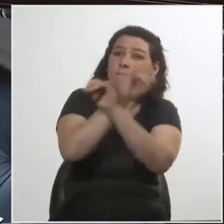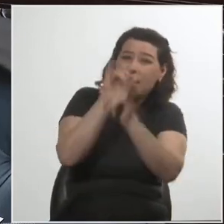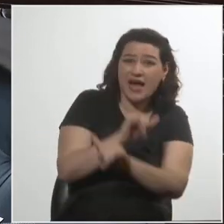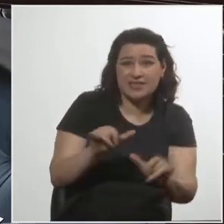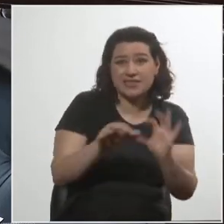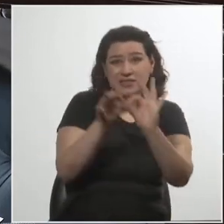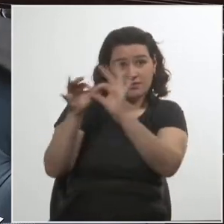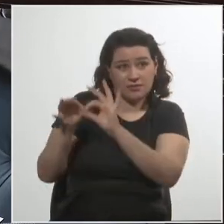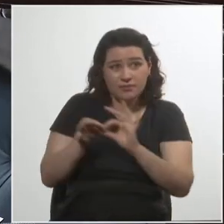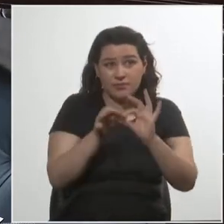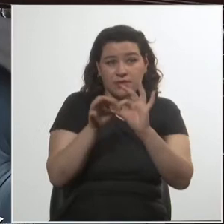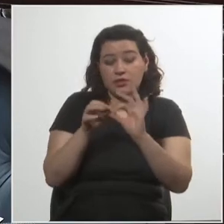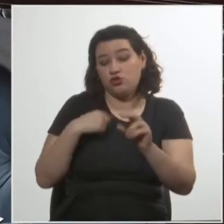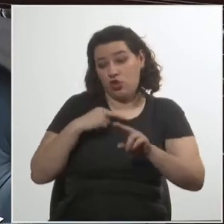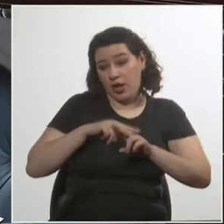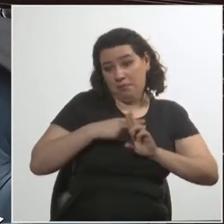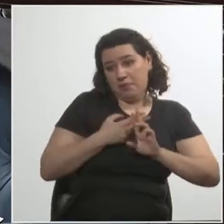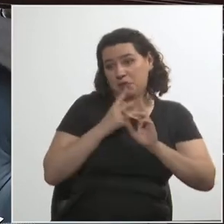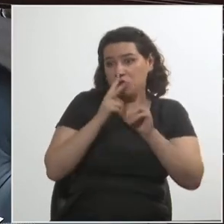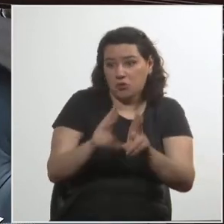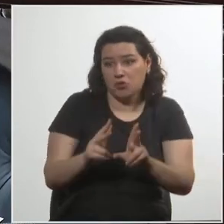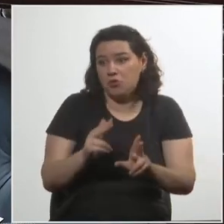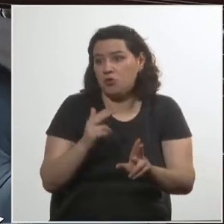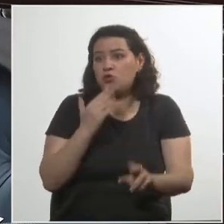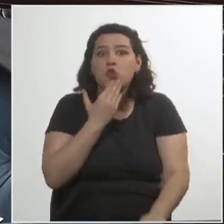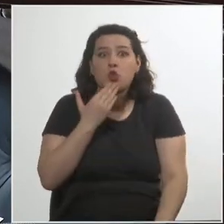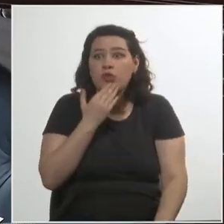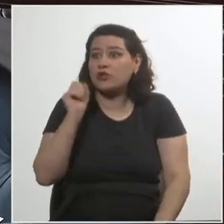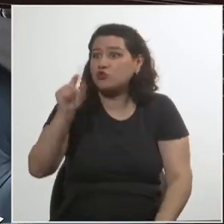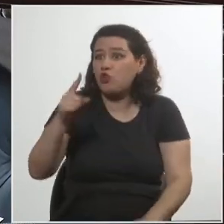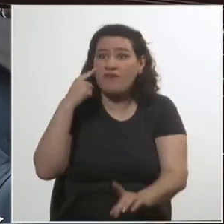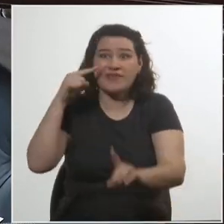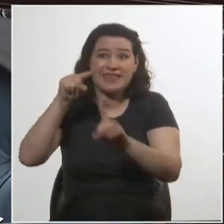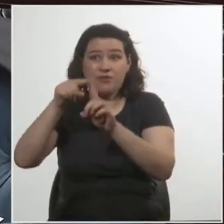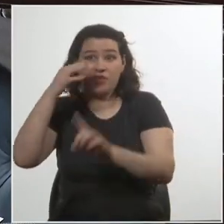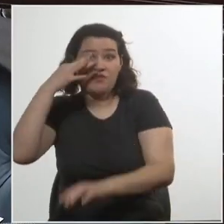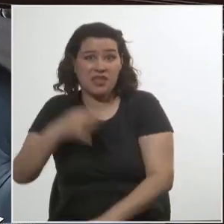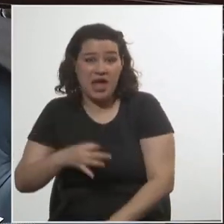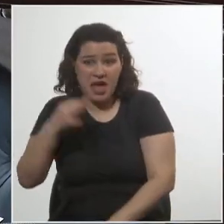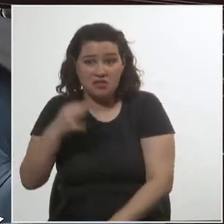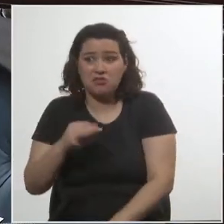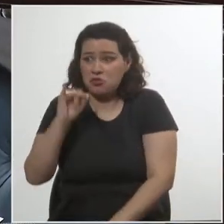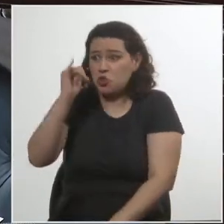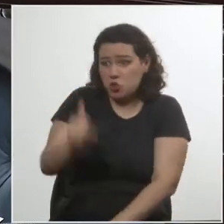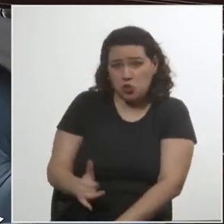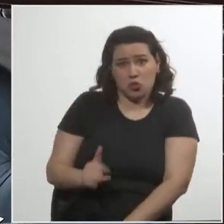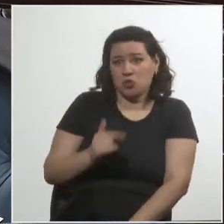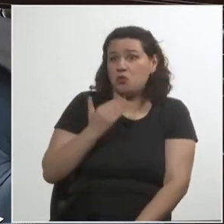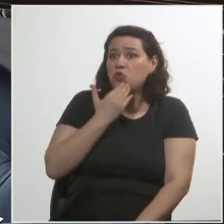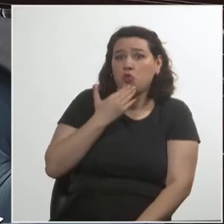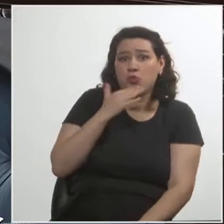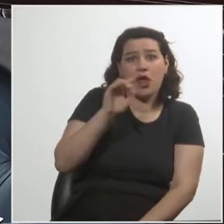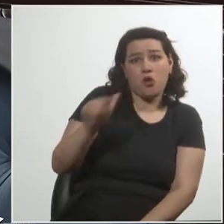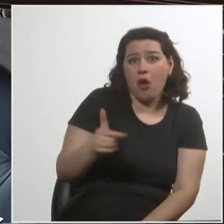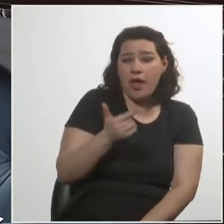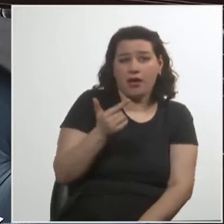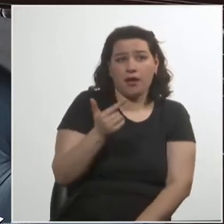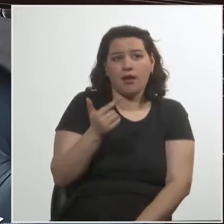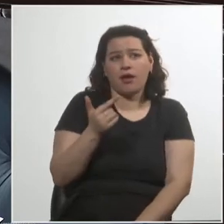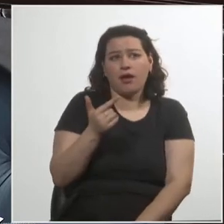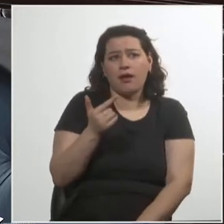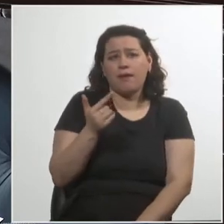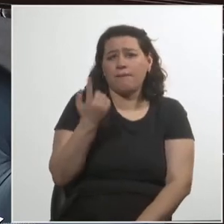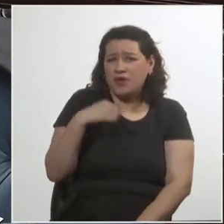que no vuelvo a repetir no tengo por qué dudar de que lo de que la intención sea la adecuada